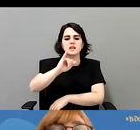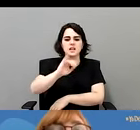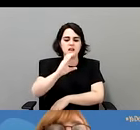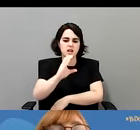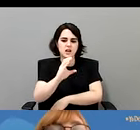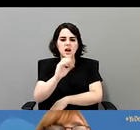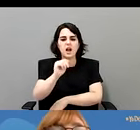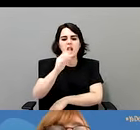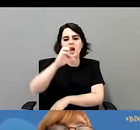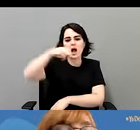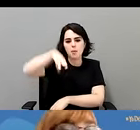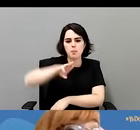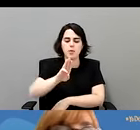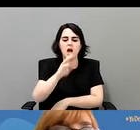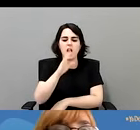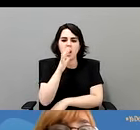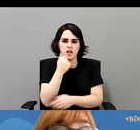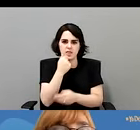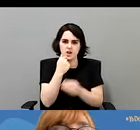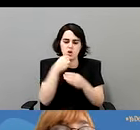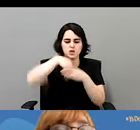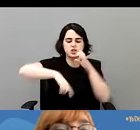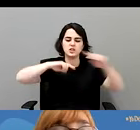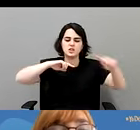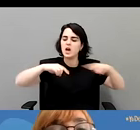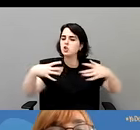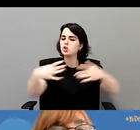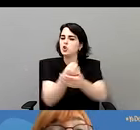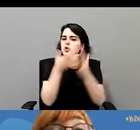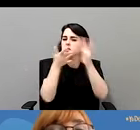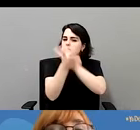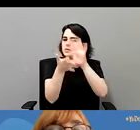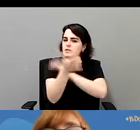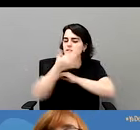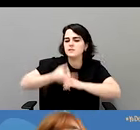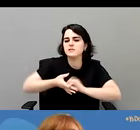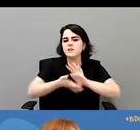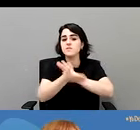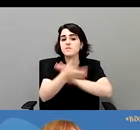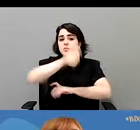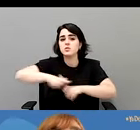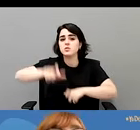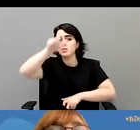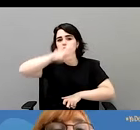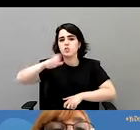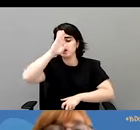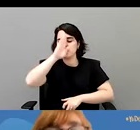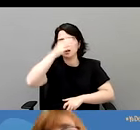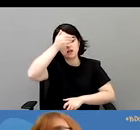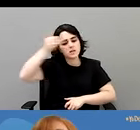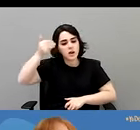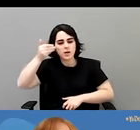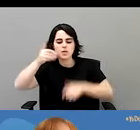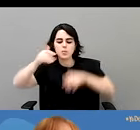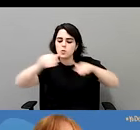por el chat, que explica todo esto y donde se puede ver el protagonismo que tenéis las personas con parálisis cerebral en el movimiento de vida